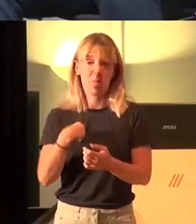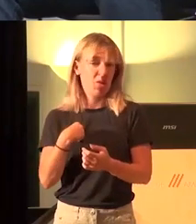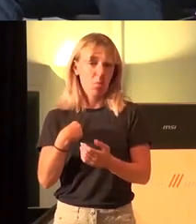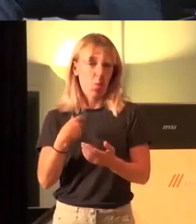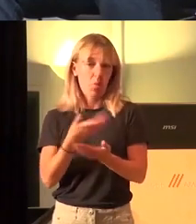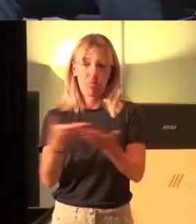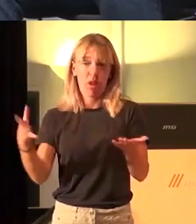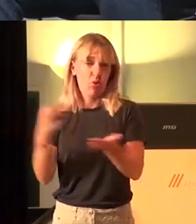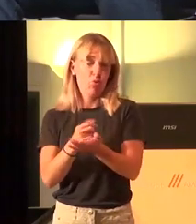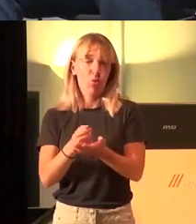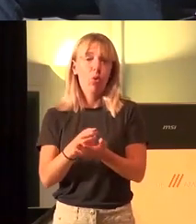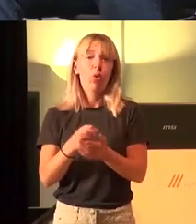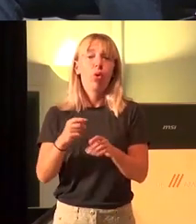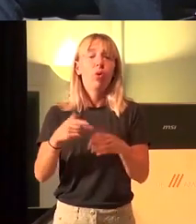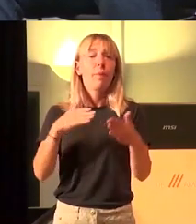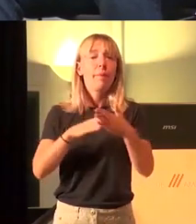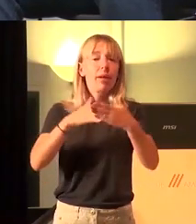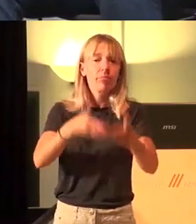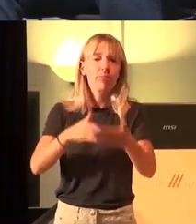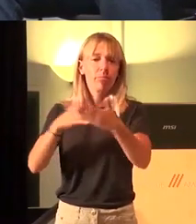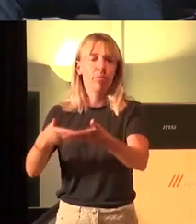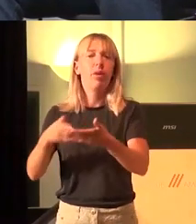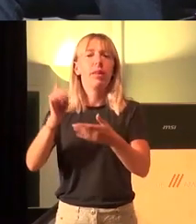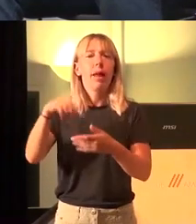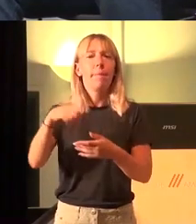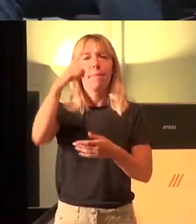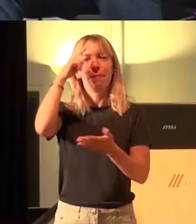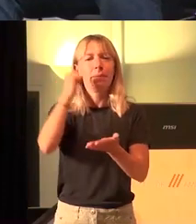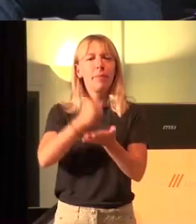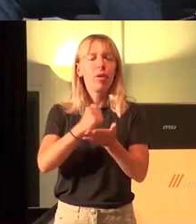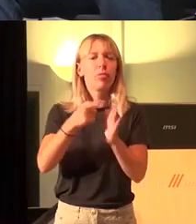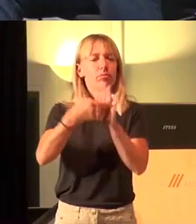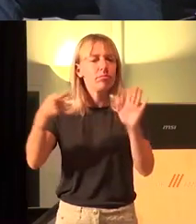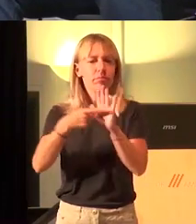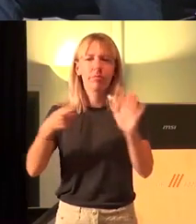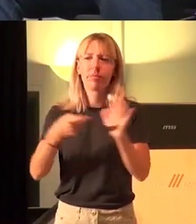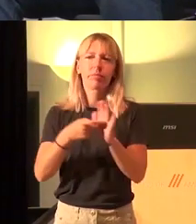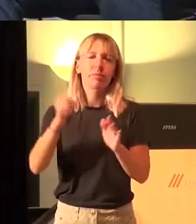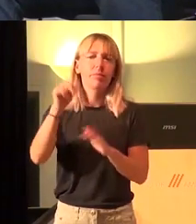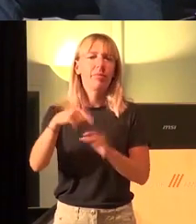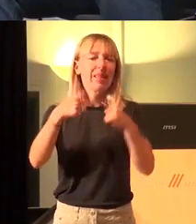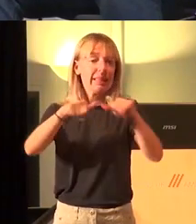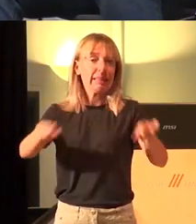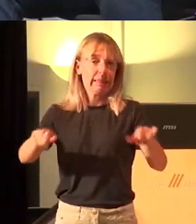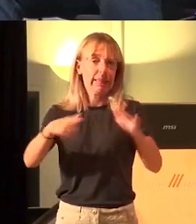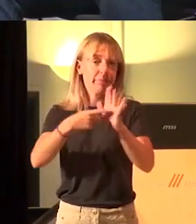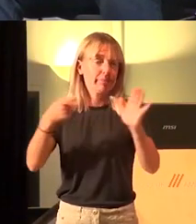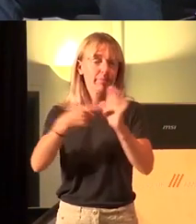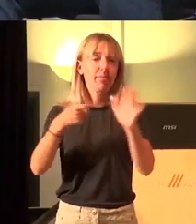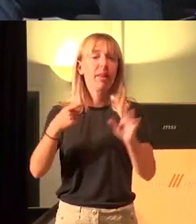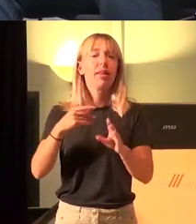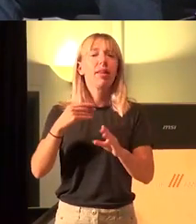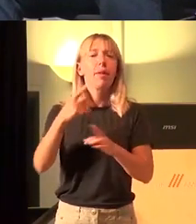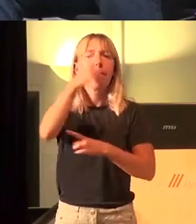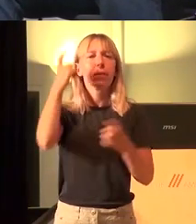todos nosotros, ¿no? Que han ido rompiendo barreras, quitándose prejuicios de encima, quitándose etiquetas, y haciéndose un